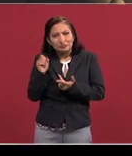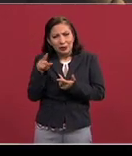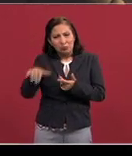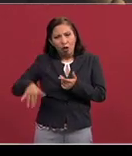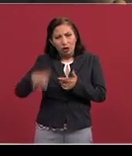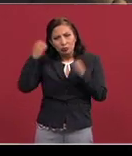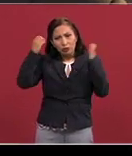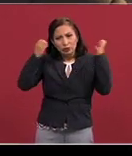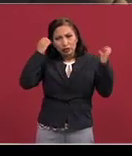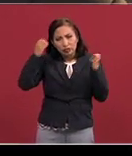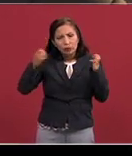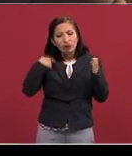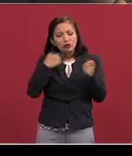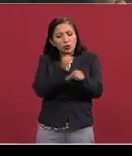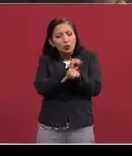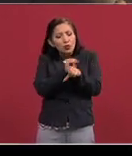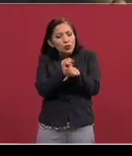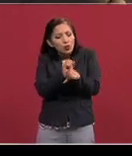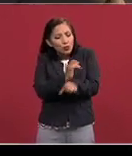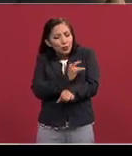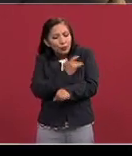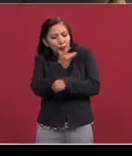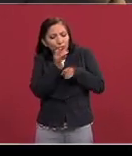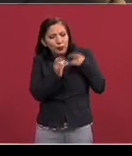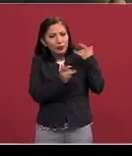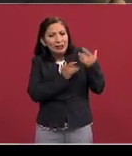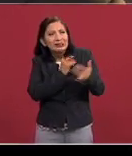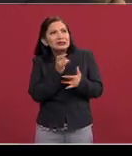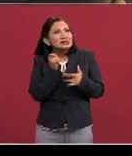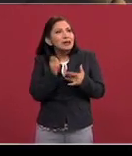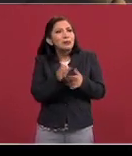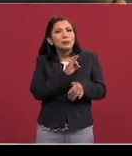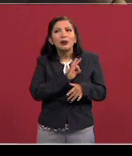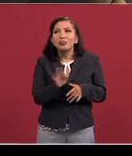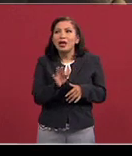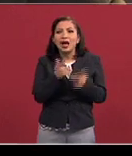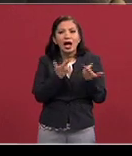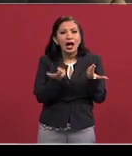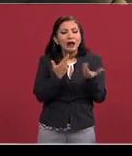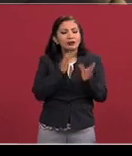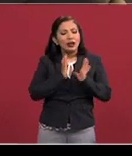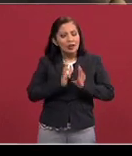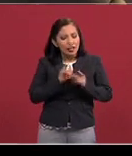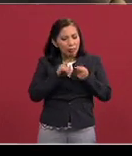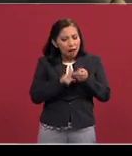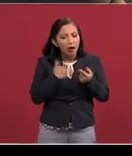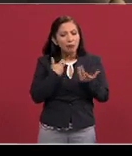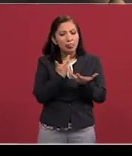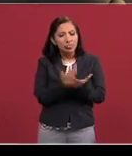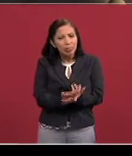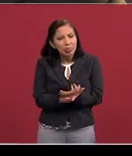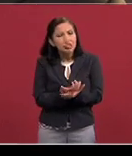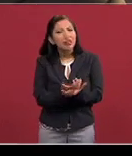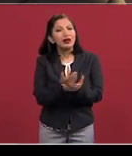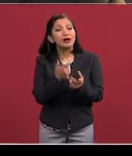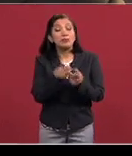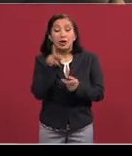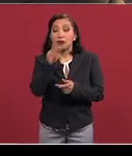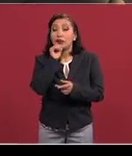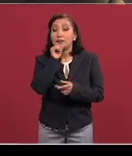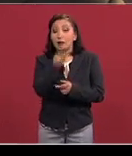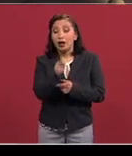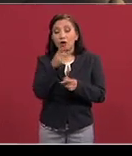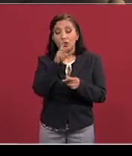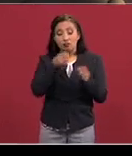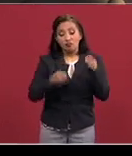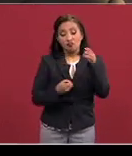de la exposición, ¿no? Sublime sensación. Las sensaciones pueden ser de calma, de sosiego, de pausa, pero también con